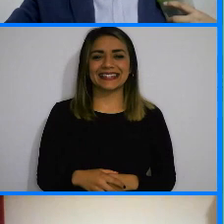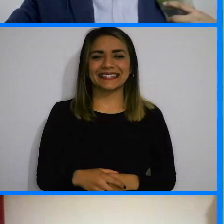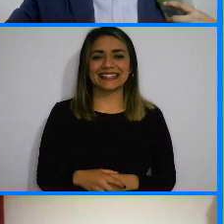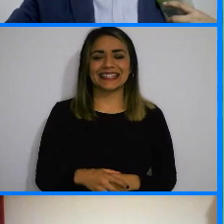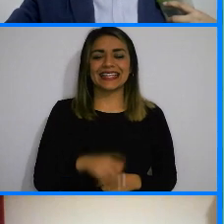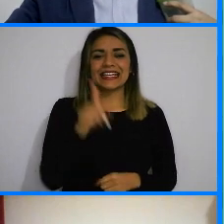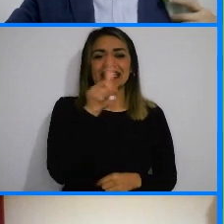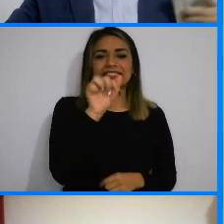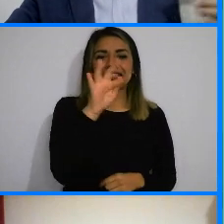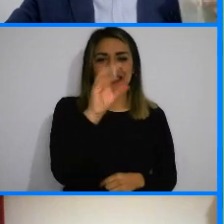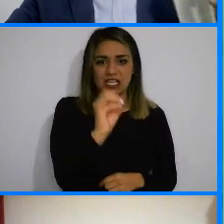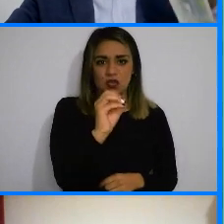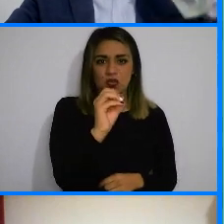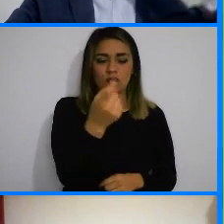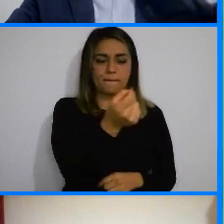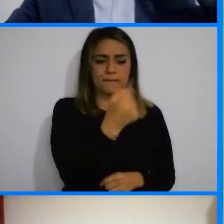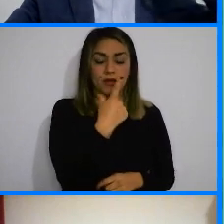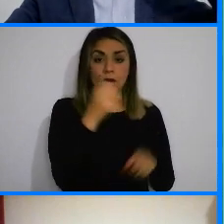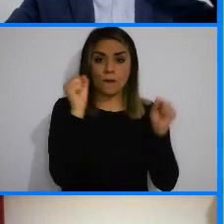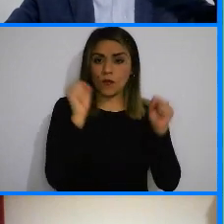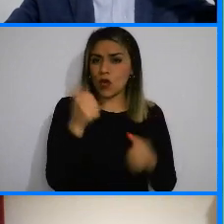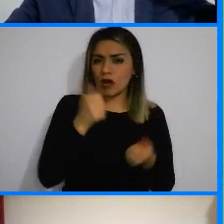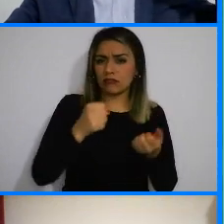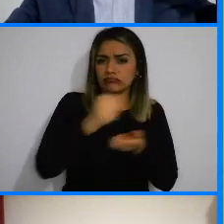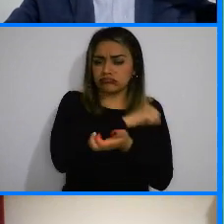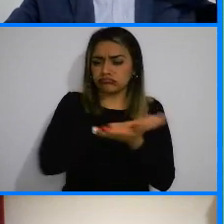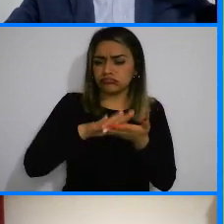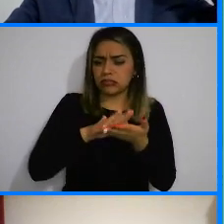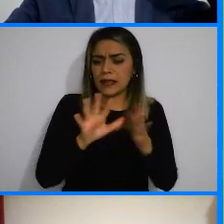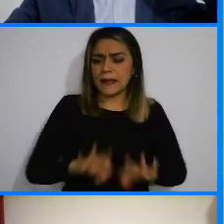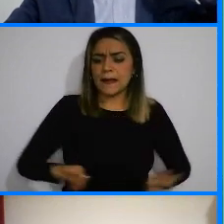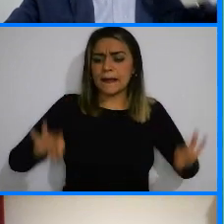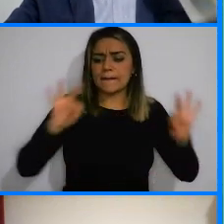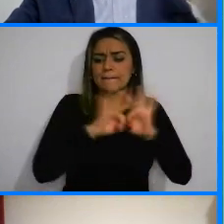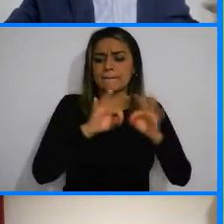Santiago Benavides nos pregunta, ¿cuál es la llanura más grande?